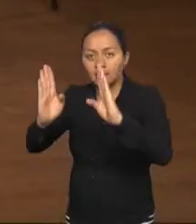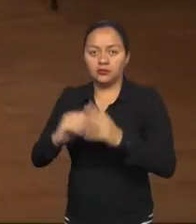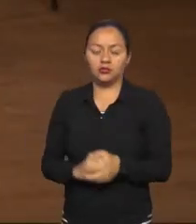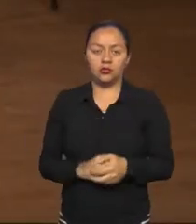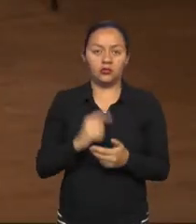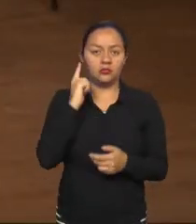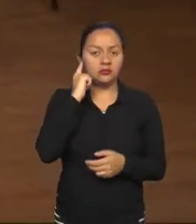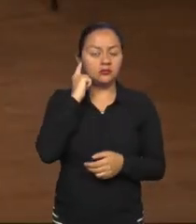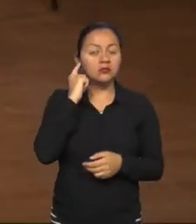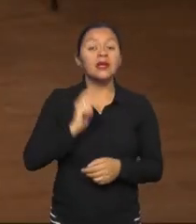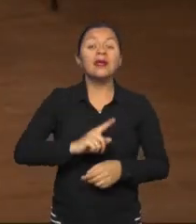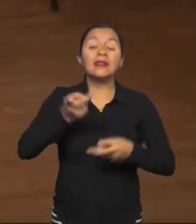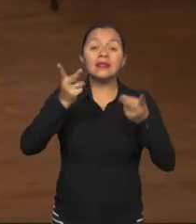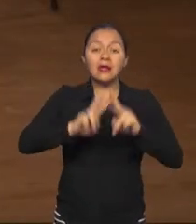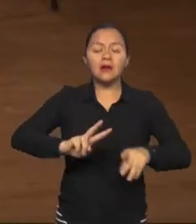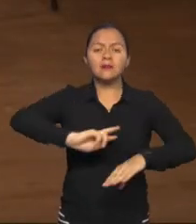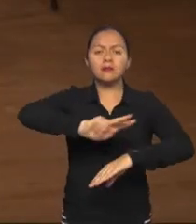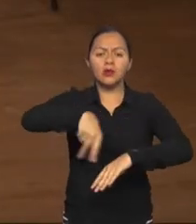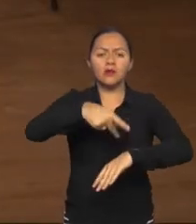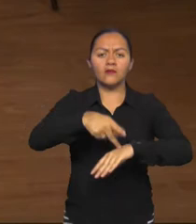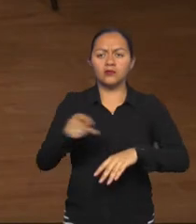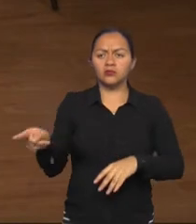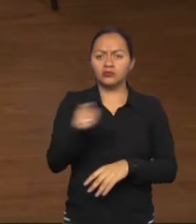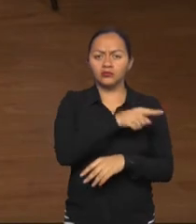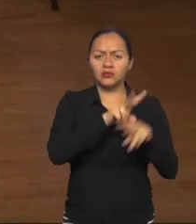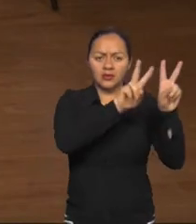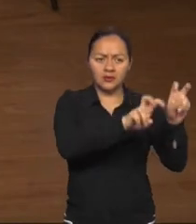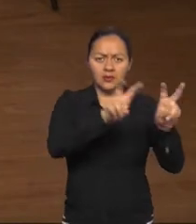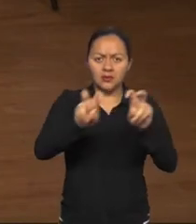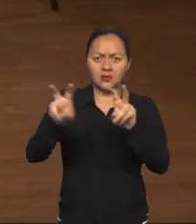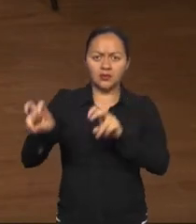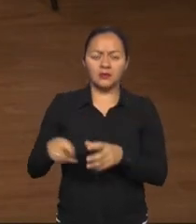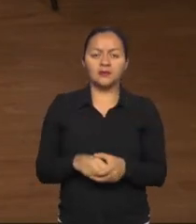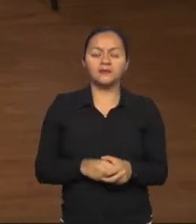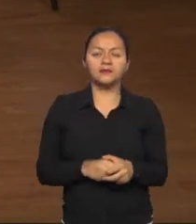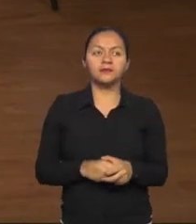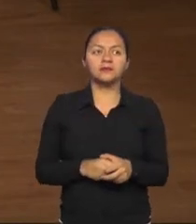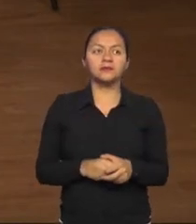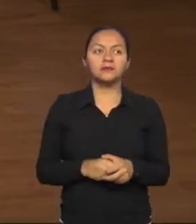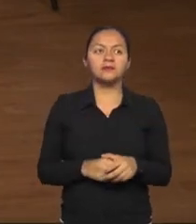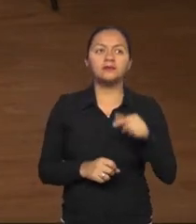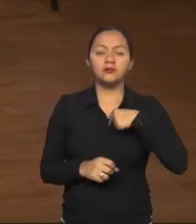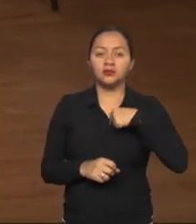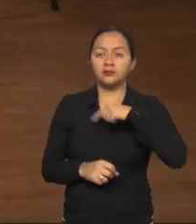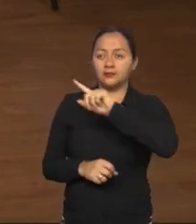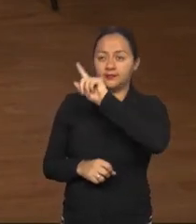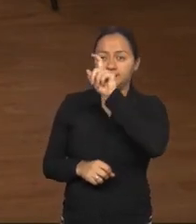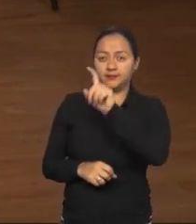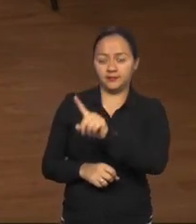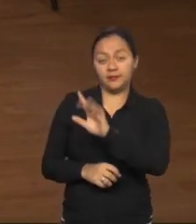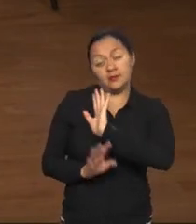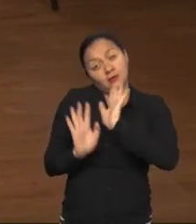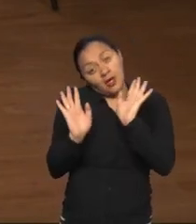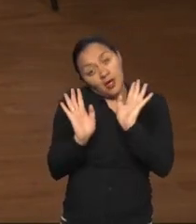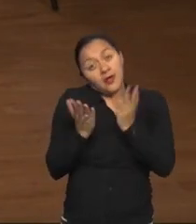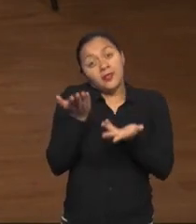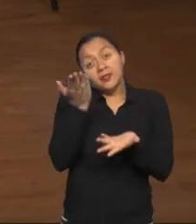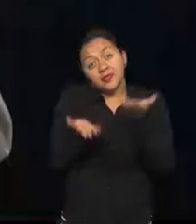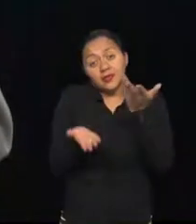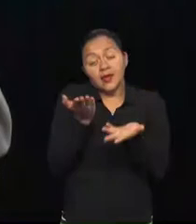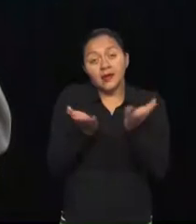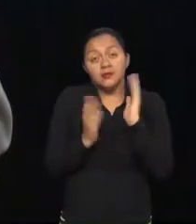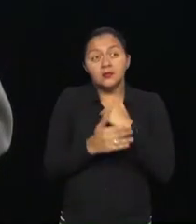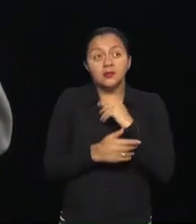los profesionales también. Y los profesionales en todas las áreas. Uh-huh. Solo Elizabeth, una cosa. Te voy a hacer una pregunta que pueda ser